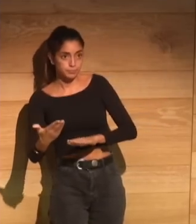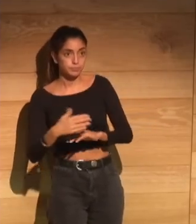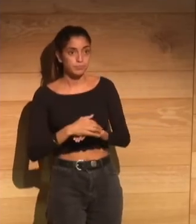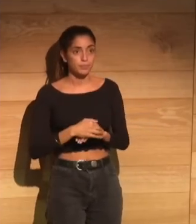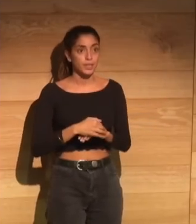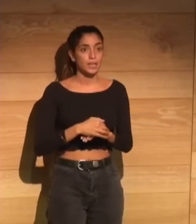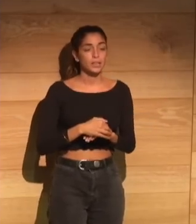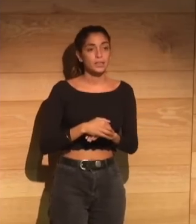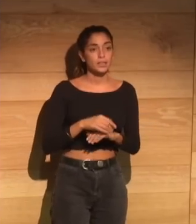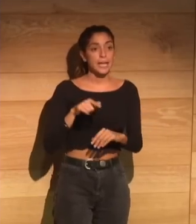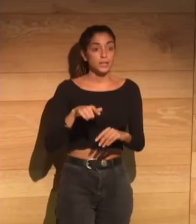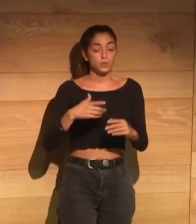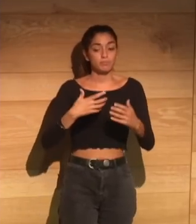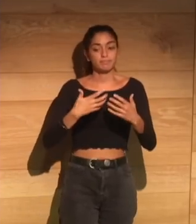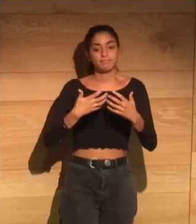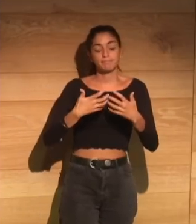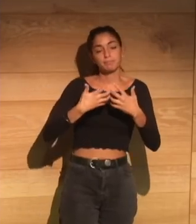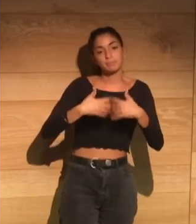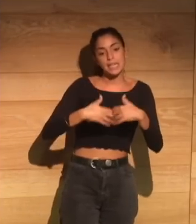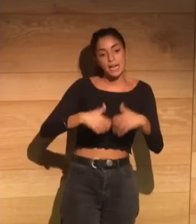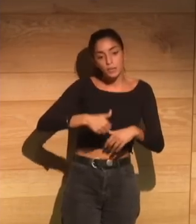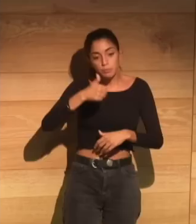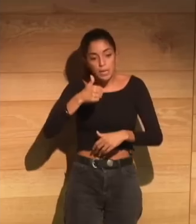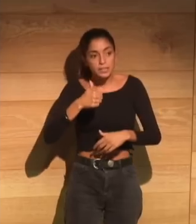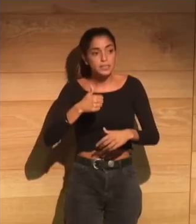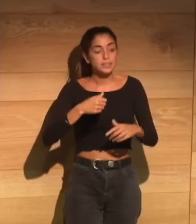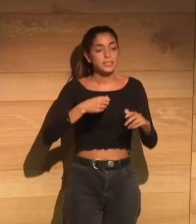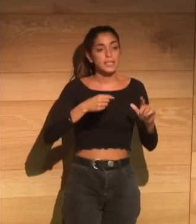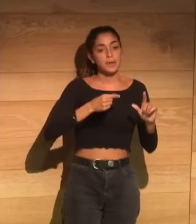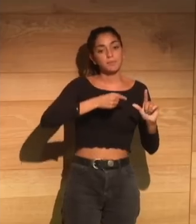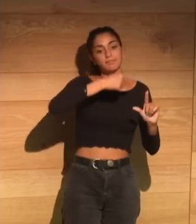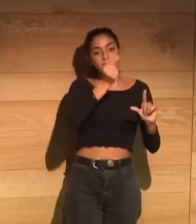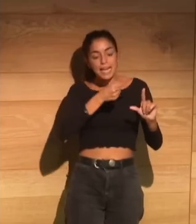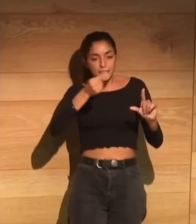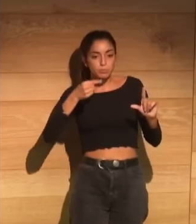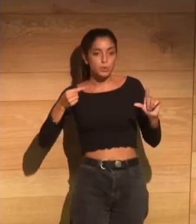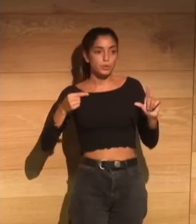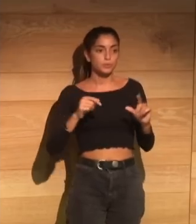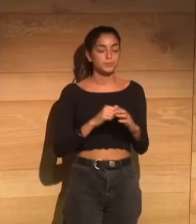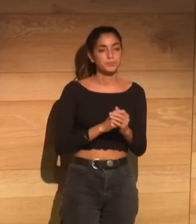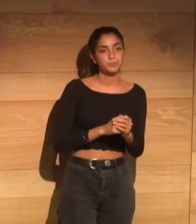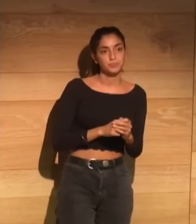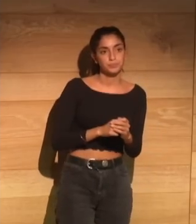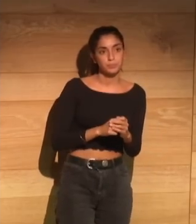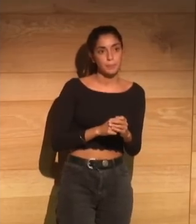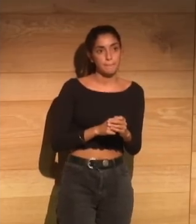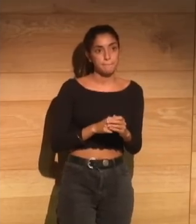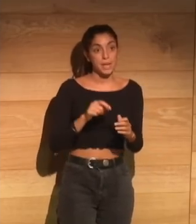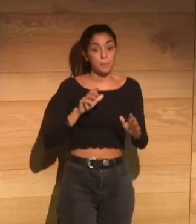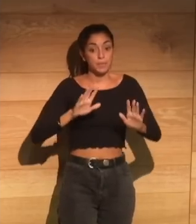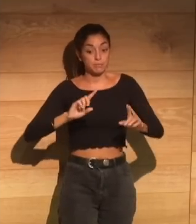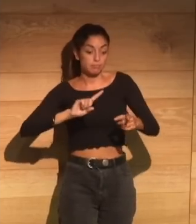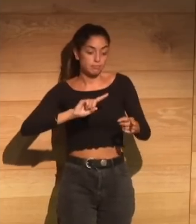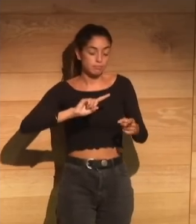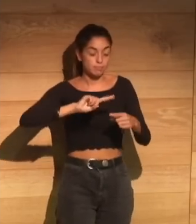eso es más mecánico y más directo y te permite tener un primer esbozo que evidentemente después hay que repasar y convertir en verdadero arte. Pero